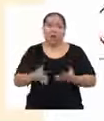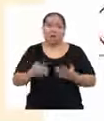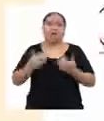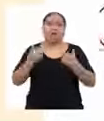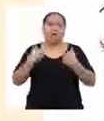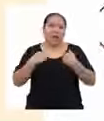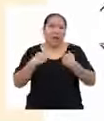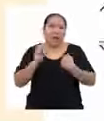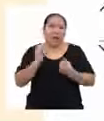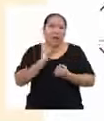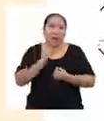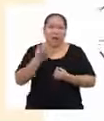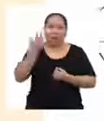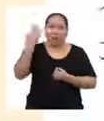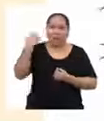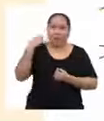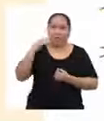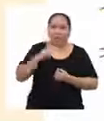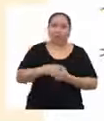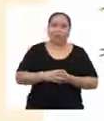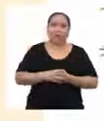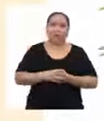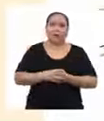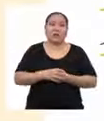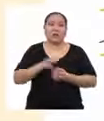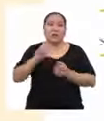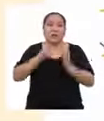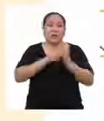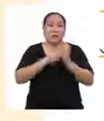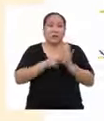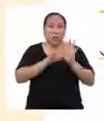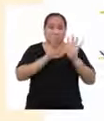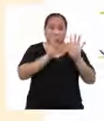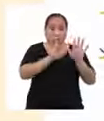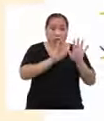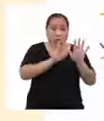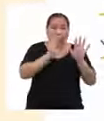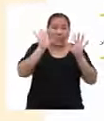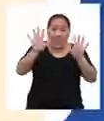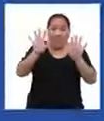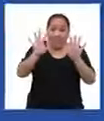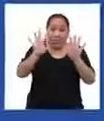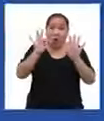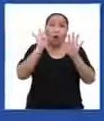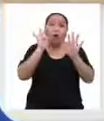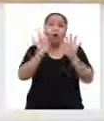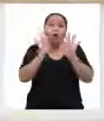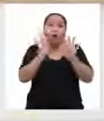es decir, 8 de cada 10 peruanos.